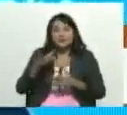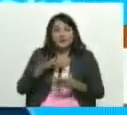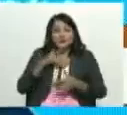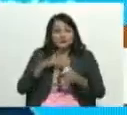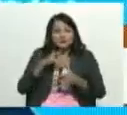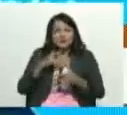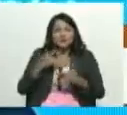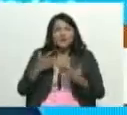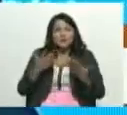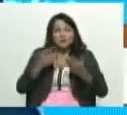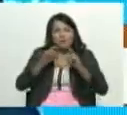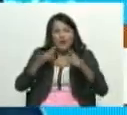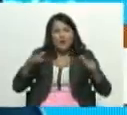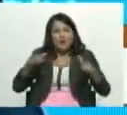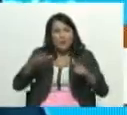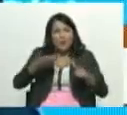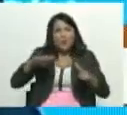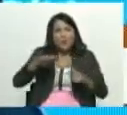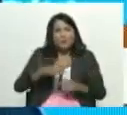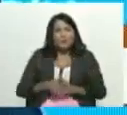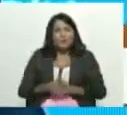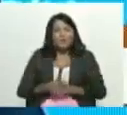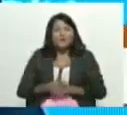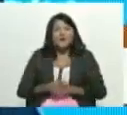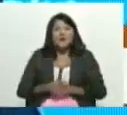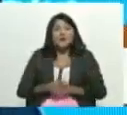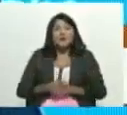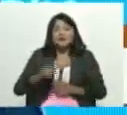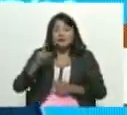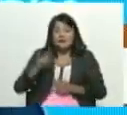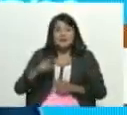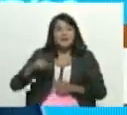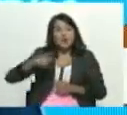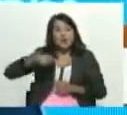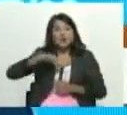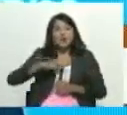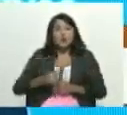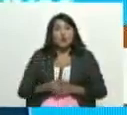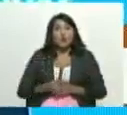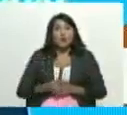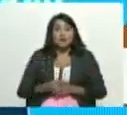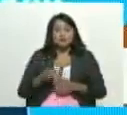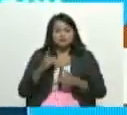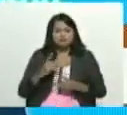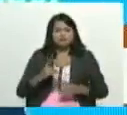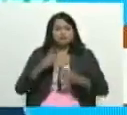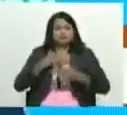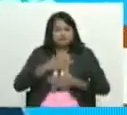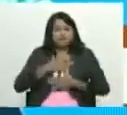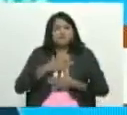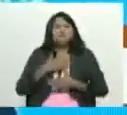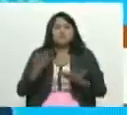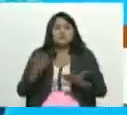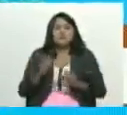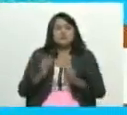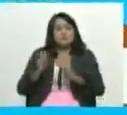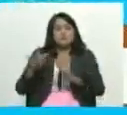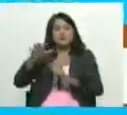el lenguaje y por poder seguir nombrándonos a nosotros mismos y tener la dignidad de nombrar el mundo